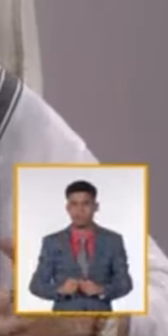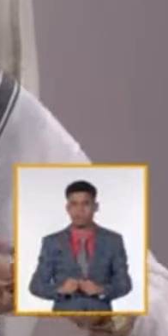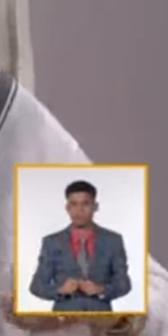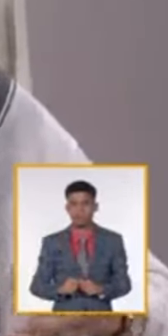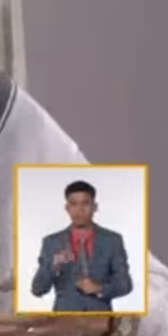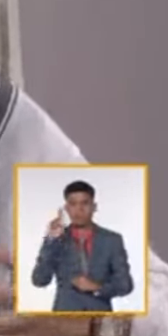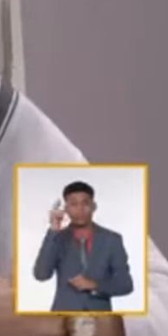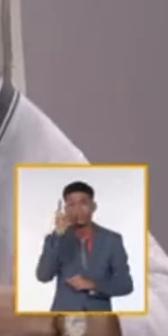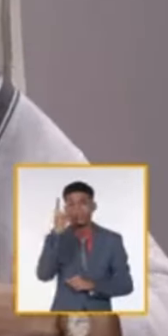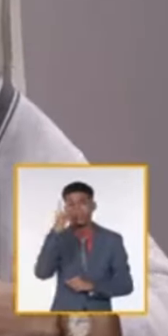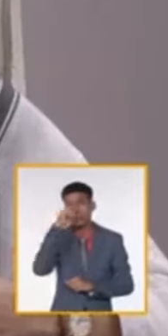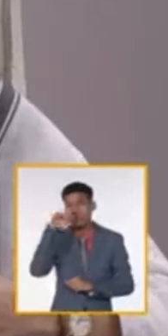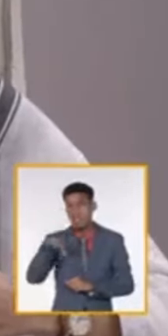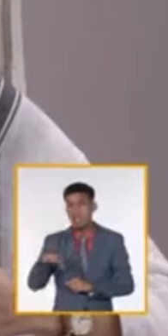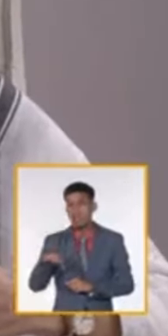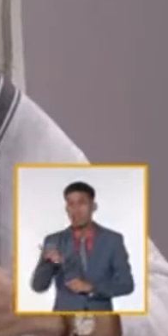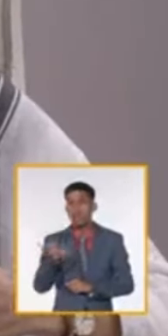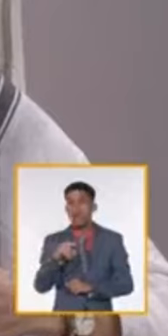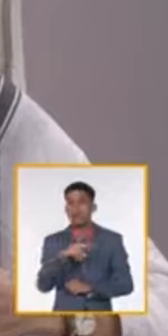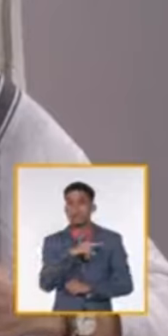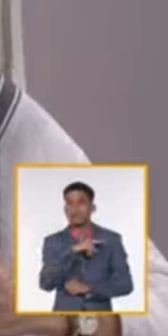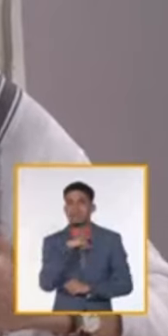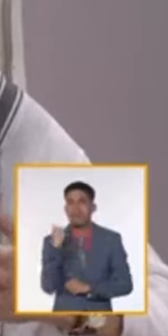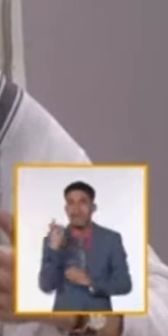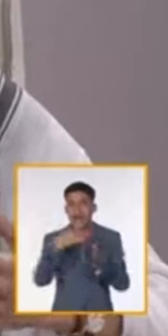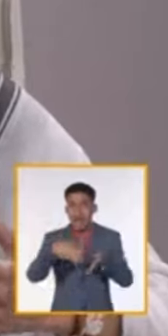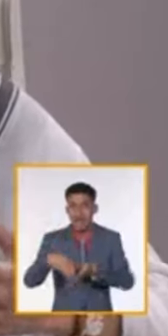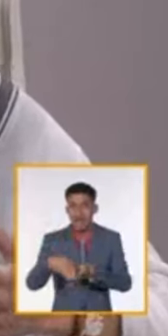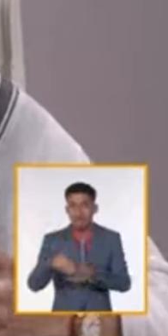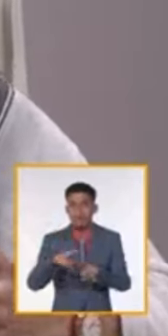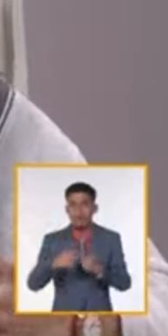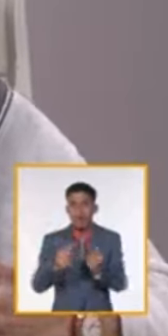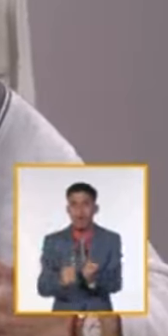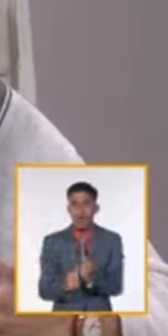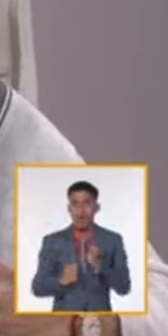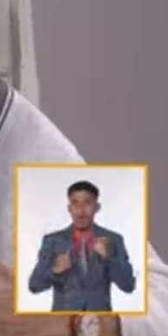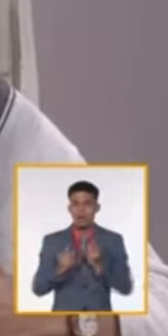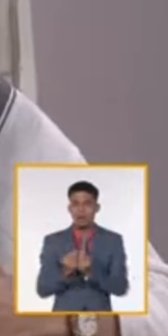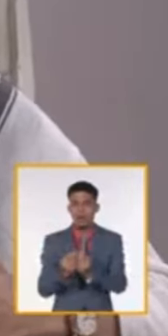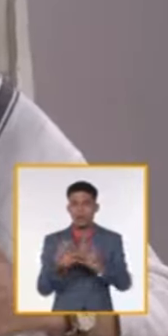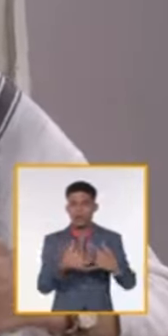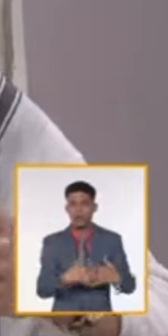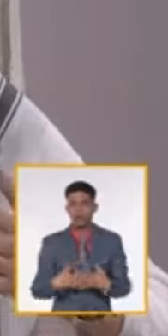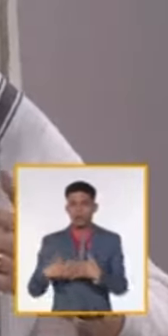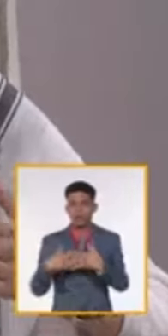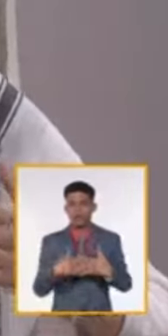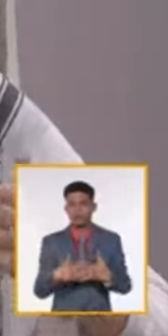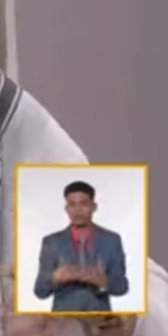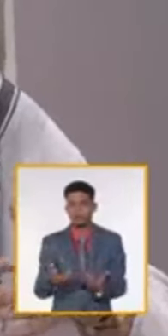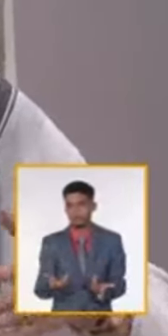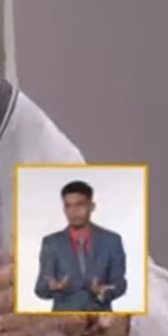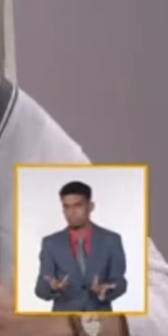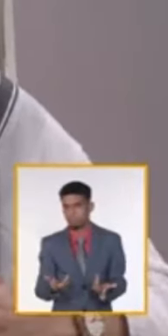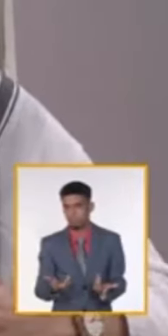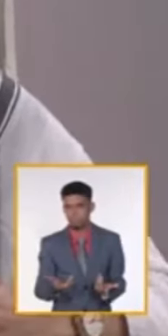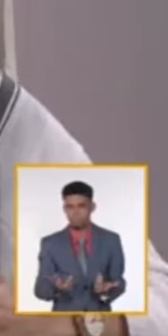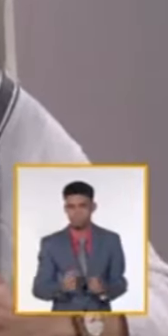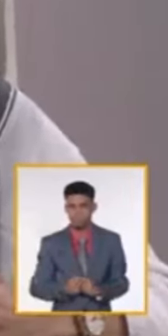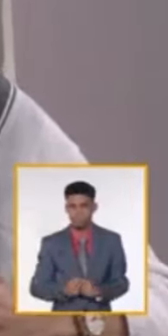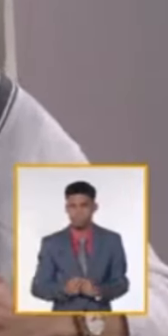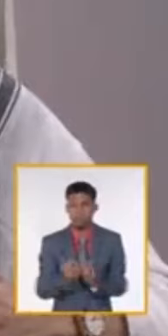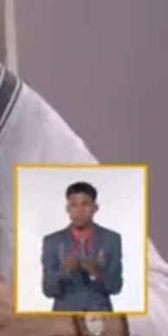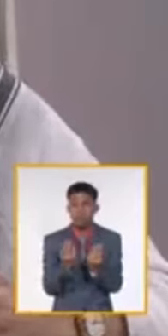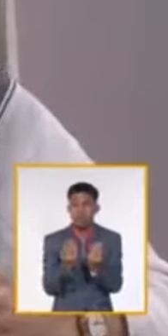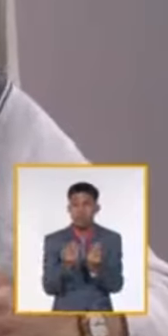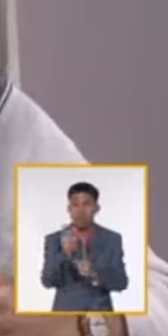fuera decapitado por armas brindadas por los Estados Unidos. Y lo que están diciendo las masas de pueblos, de